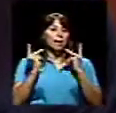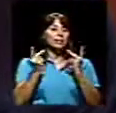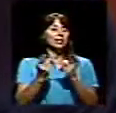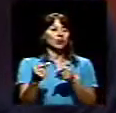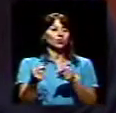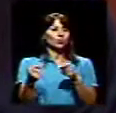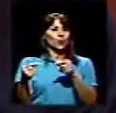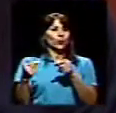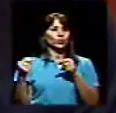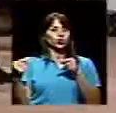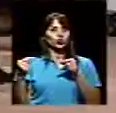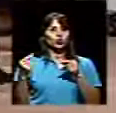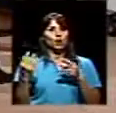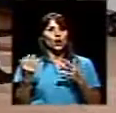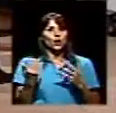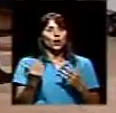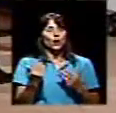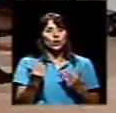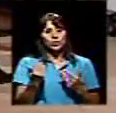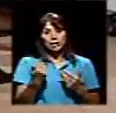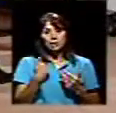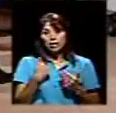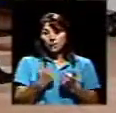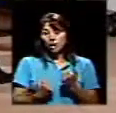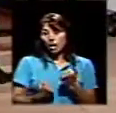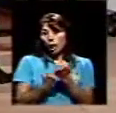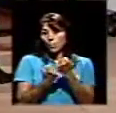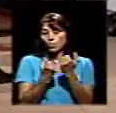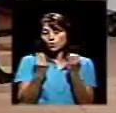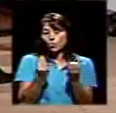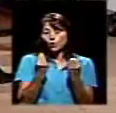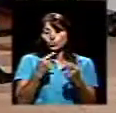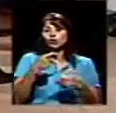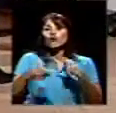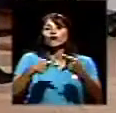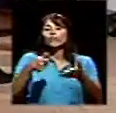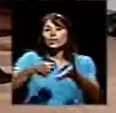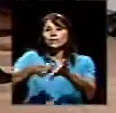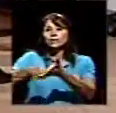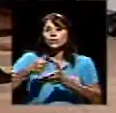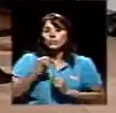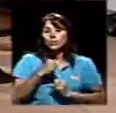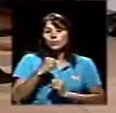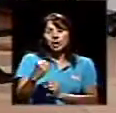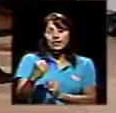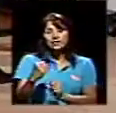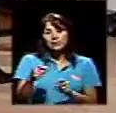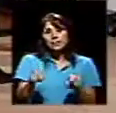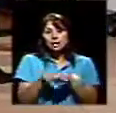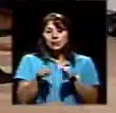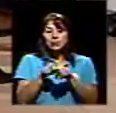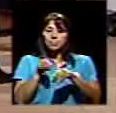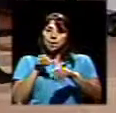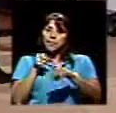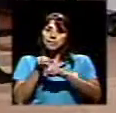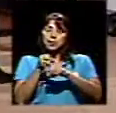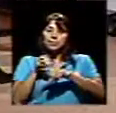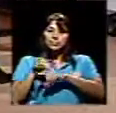un posicionamiento muy, muy significativo, eso puede pero también se darán las